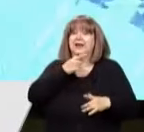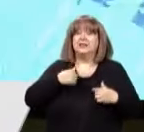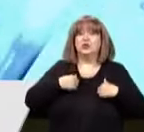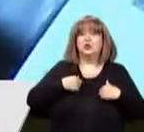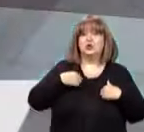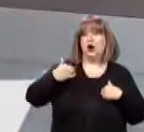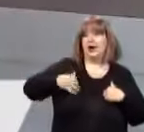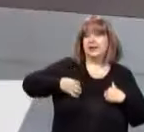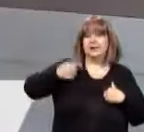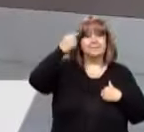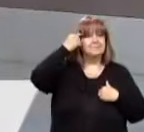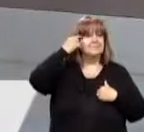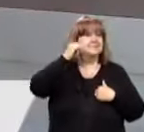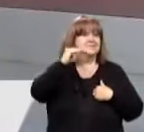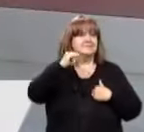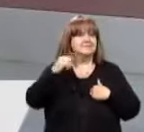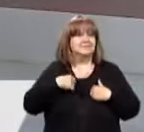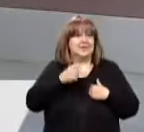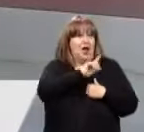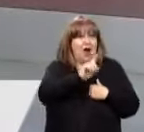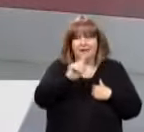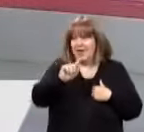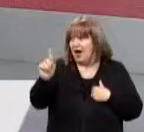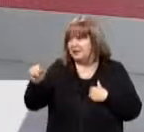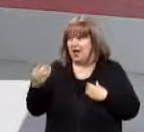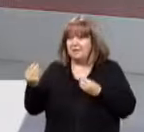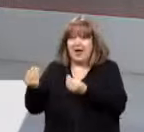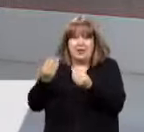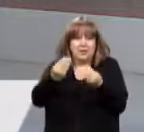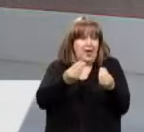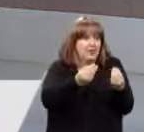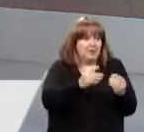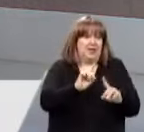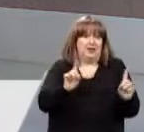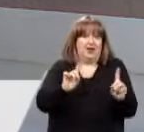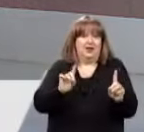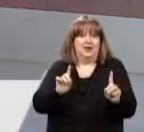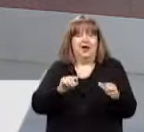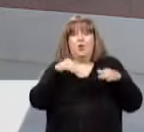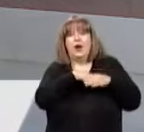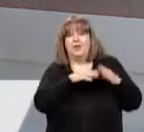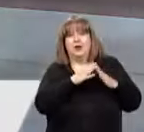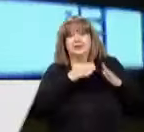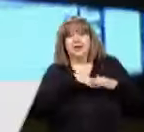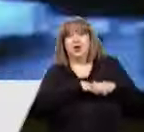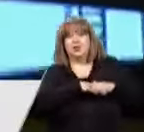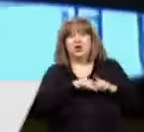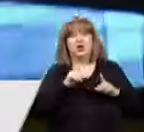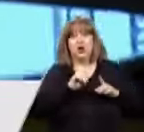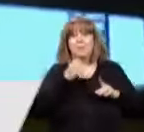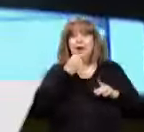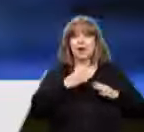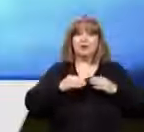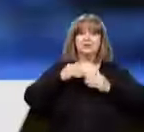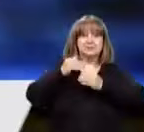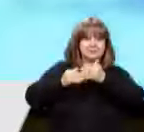que voy a perder todo y a veces teniendo conocimiento averiguando conociendo asesorándose bueno puede ser una diferencia Sí a ver el el Está